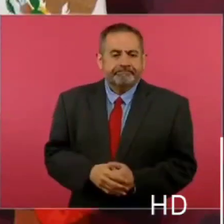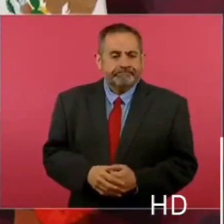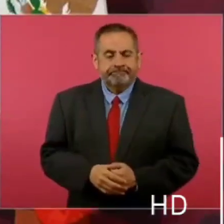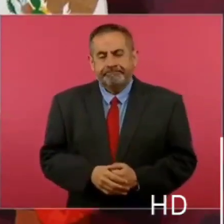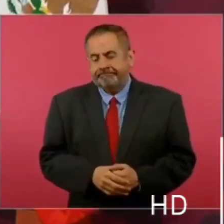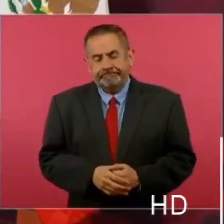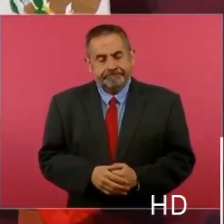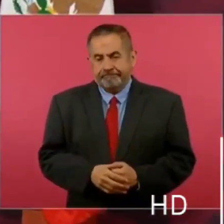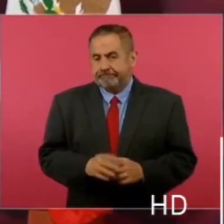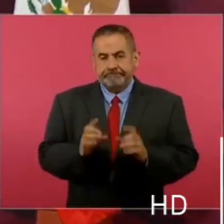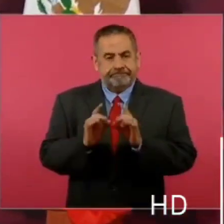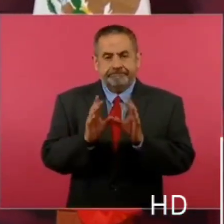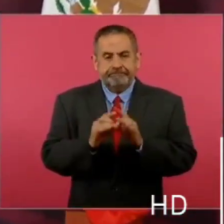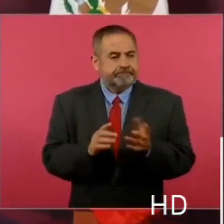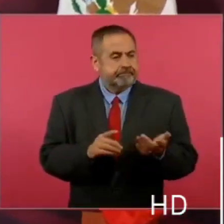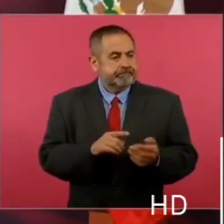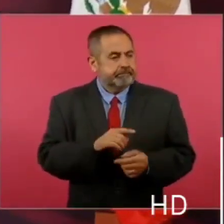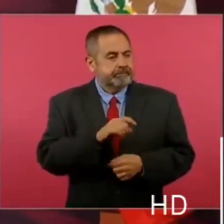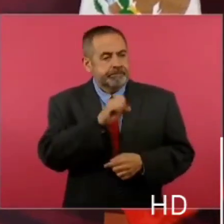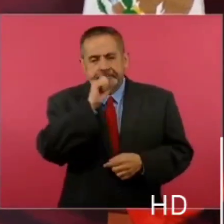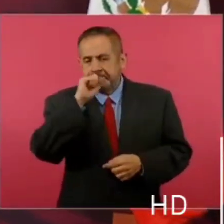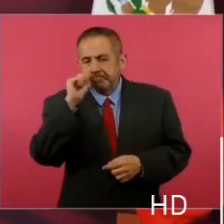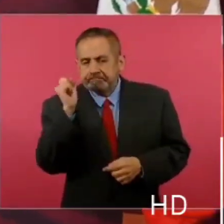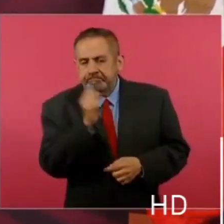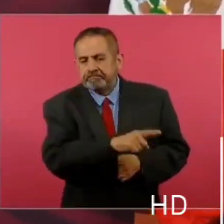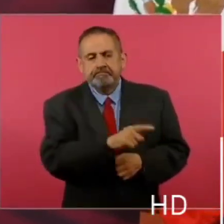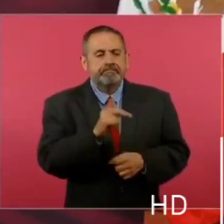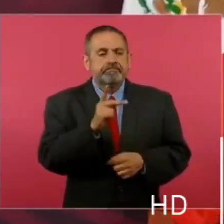Y fue más de lo mismo,